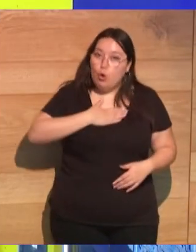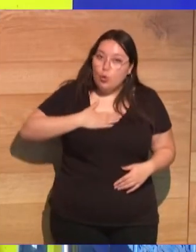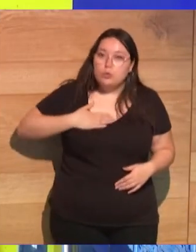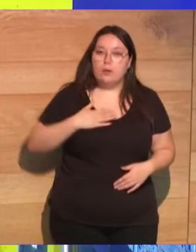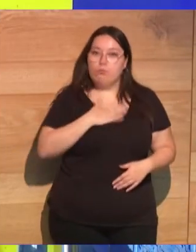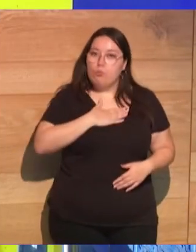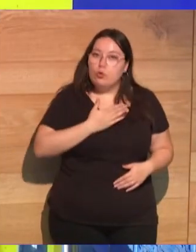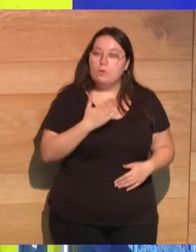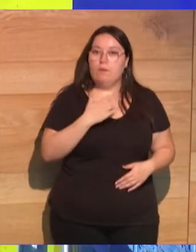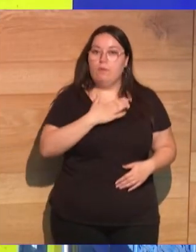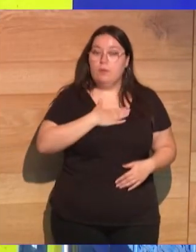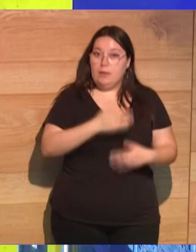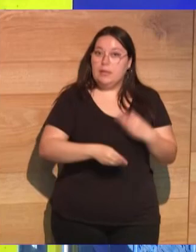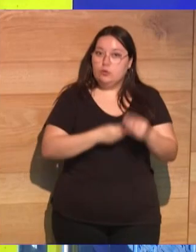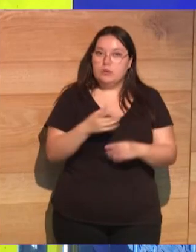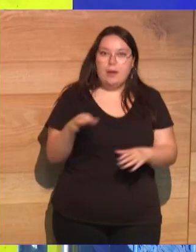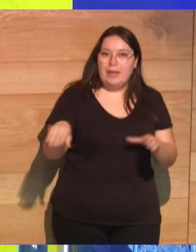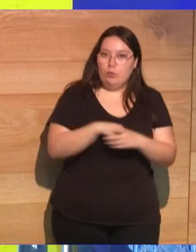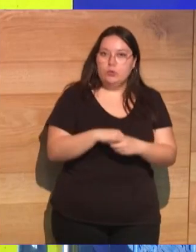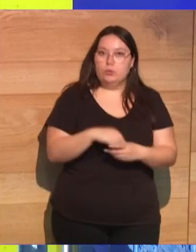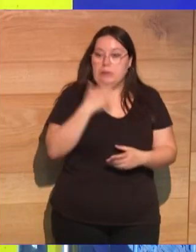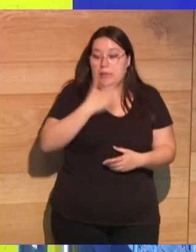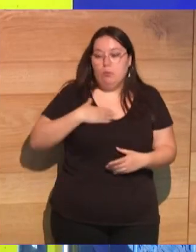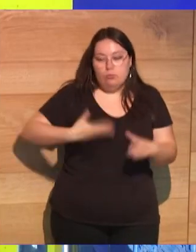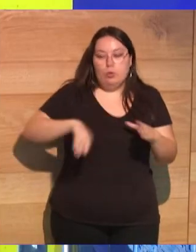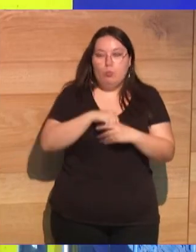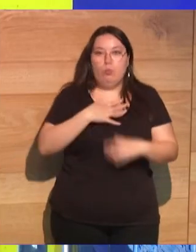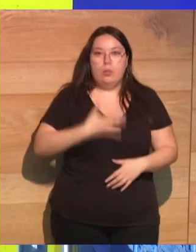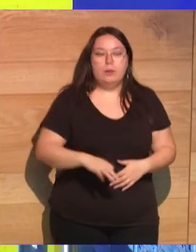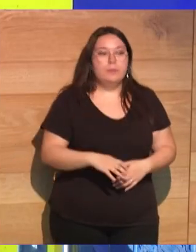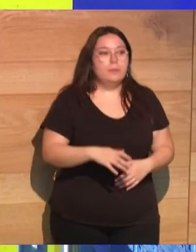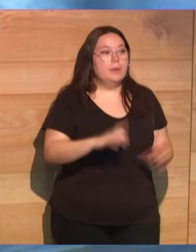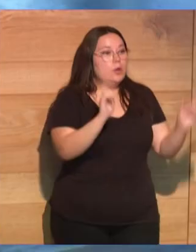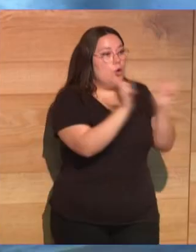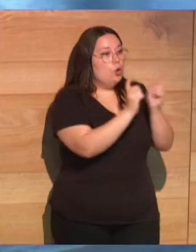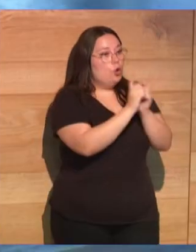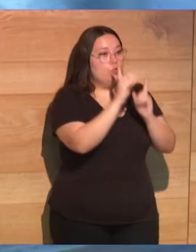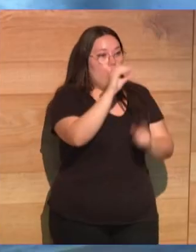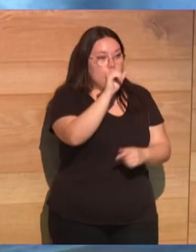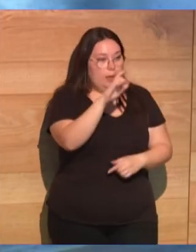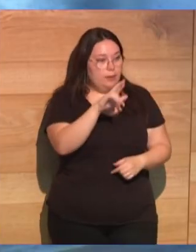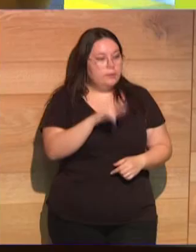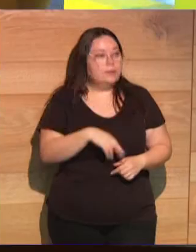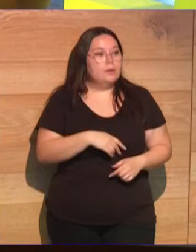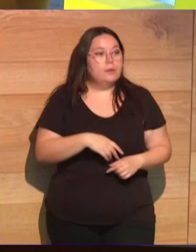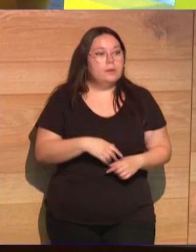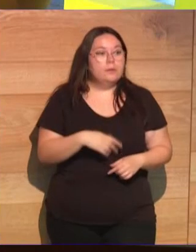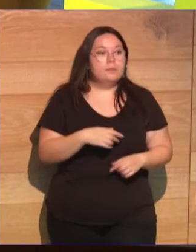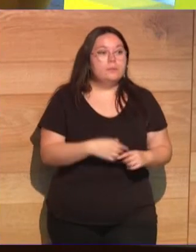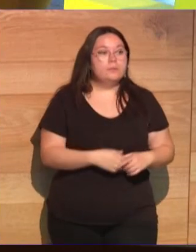obviamente, de que esto sea inclusivo. ¿Sí? Brevemente, Óscar. Yo solo aportaría